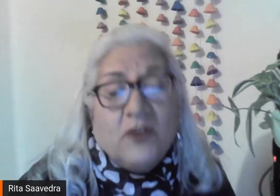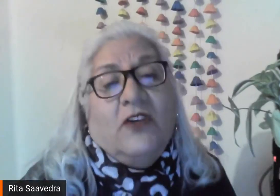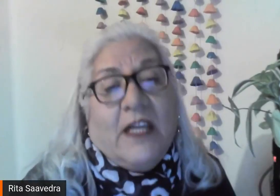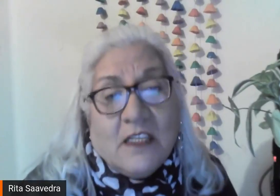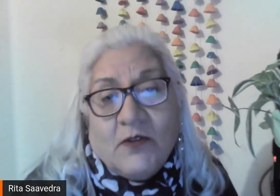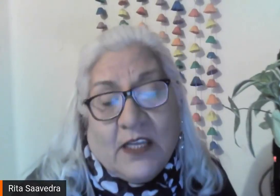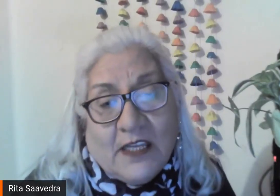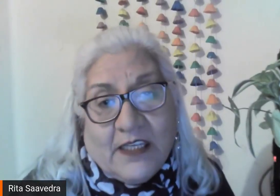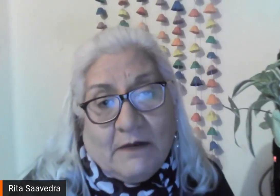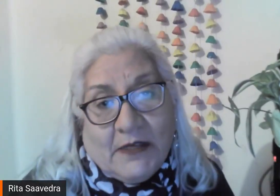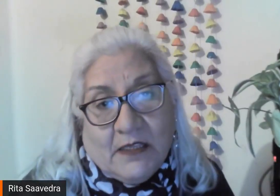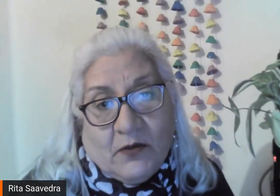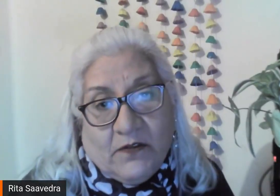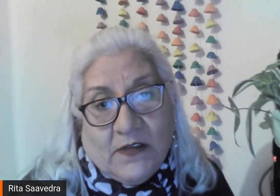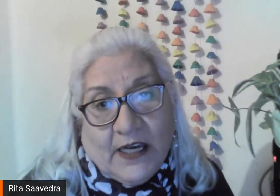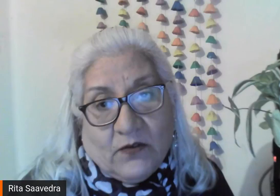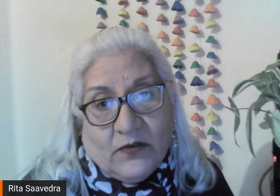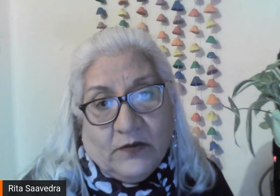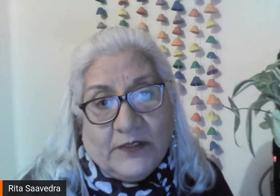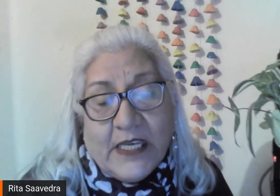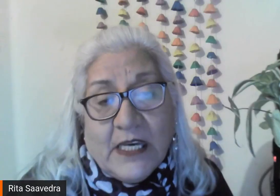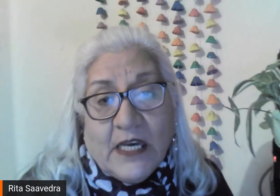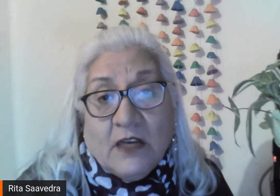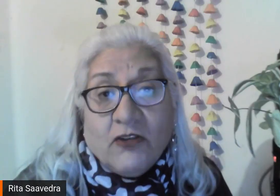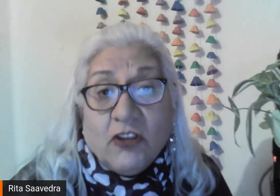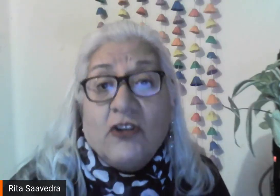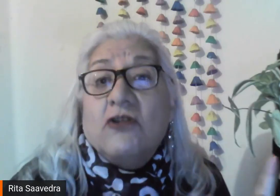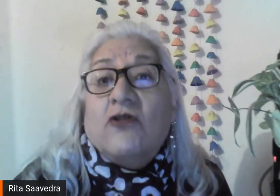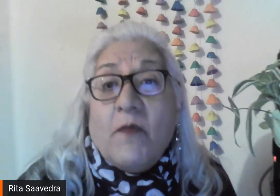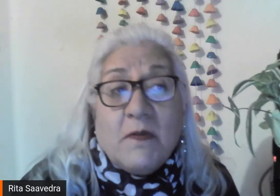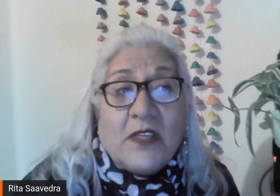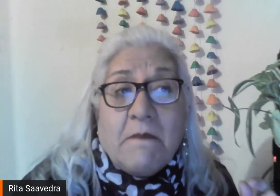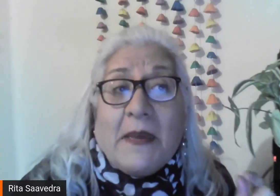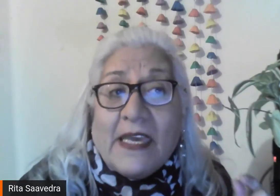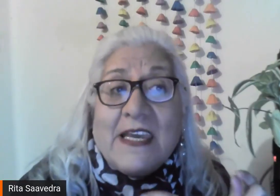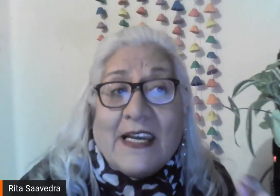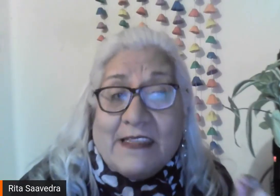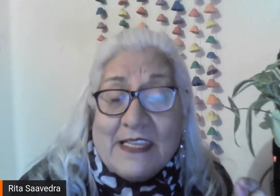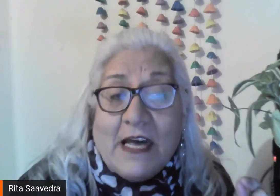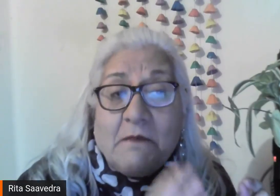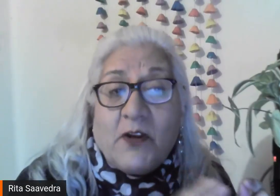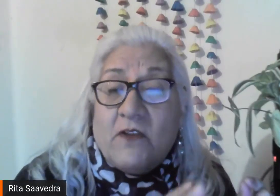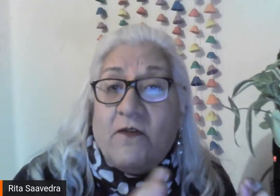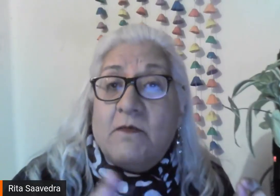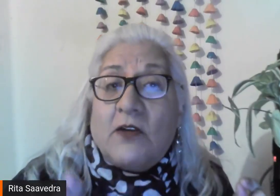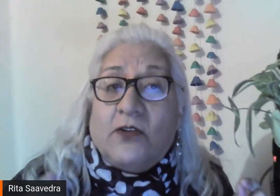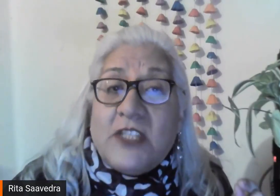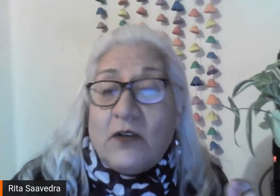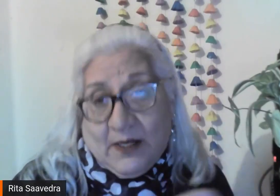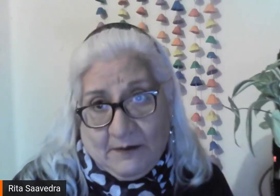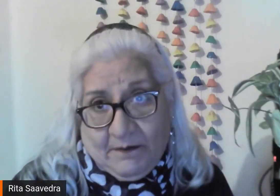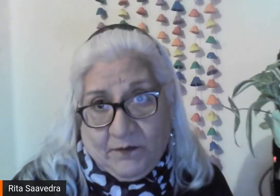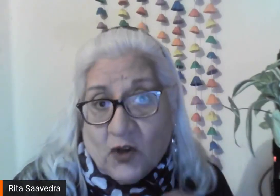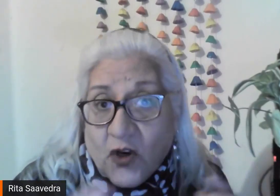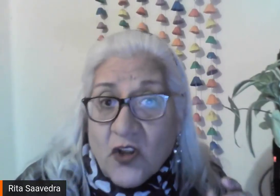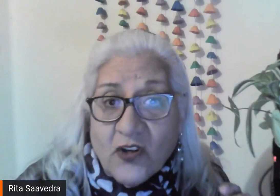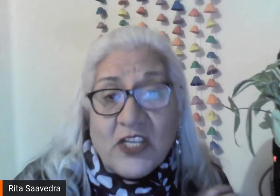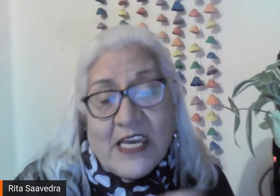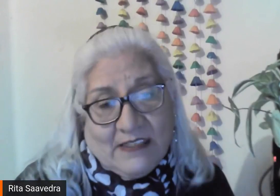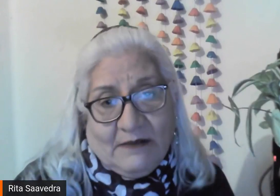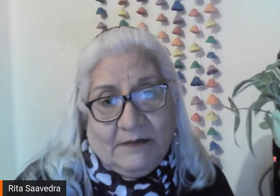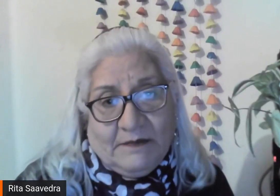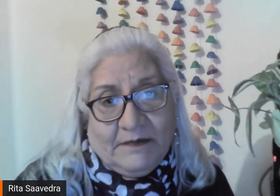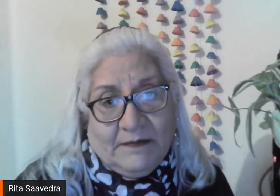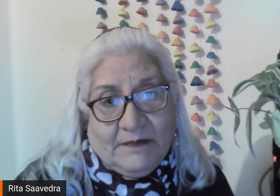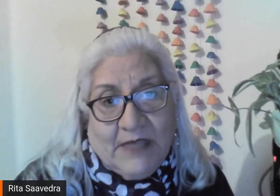el consumo de organismos genéticamente modificados, ¿sí? Nosotros los comemos en pequeña cantidad, pero de forma continua,